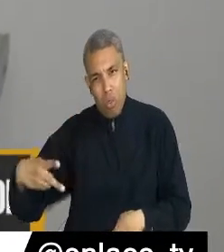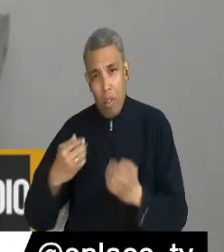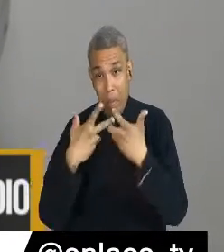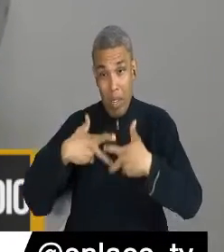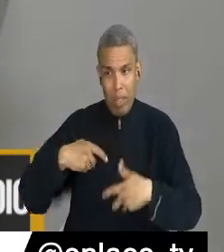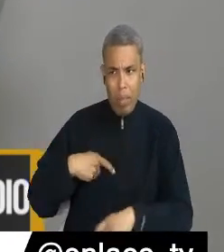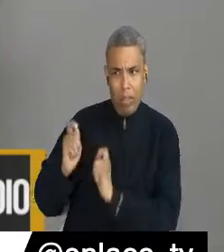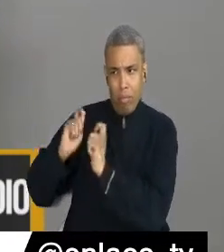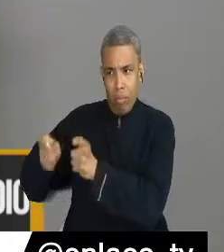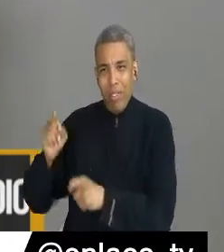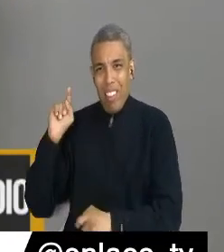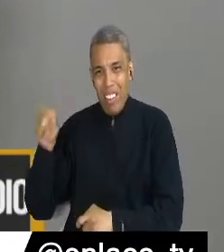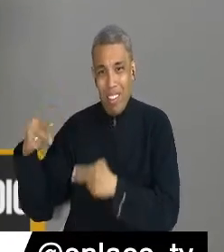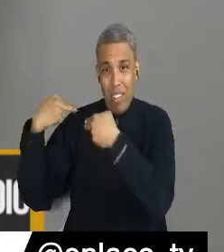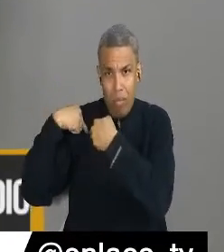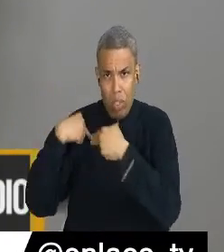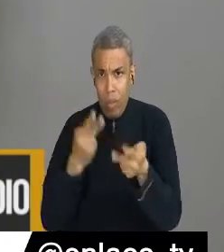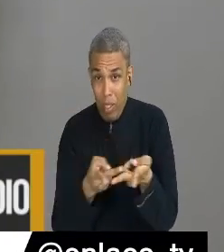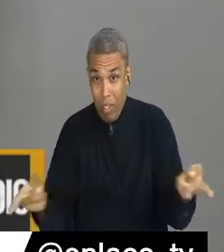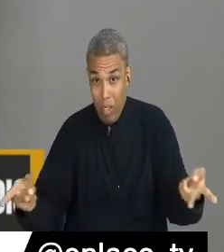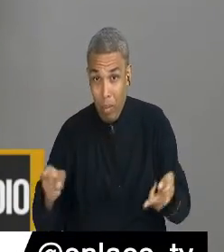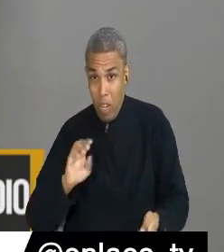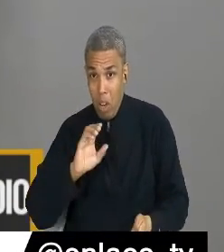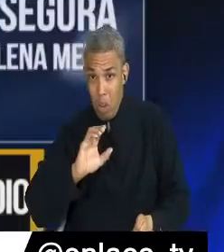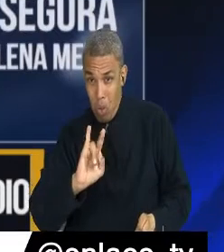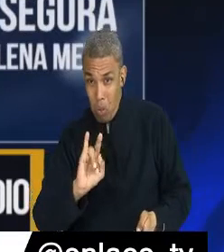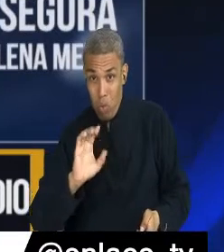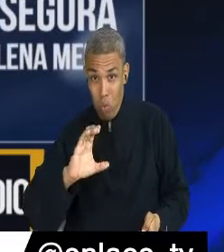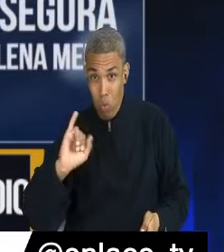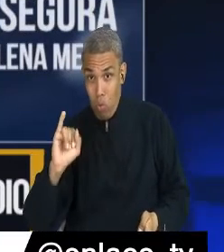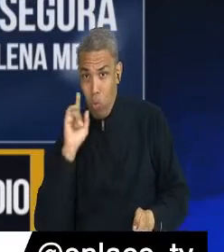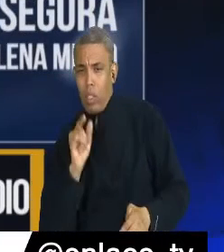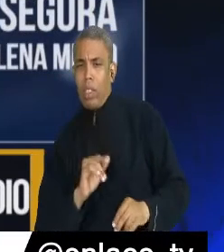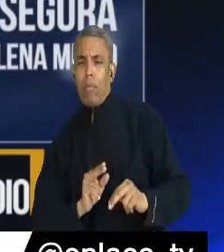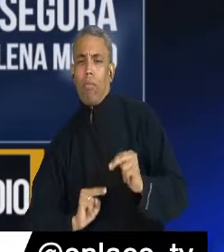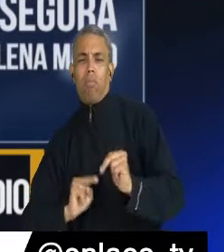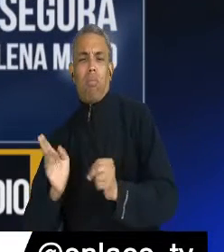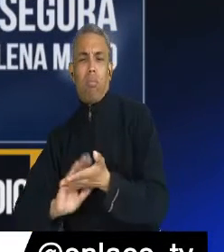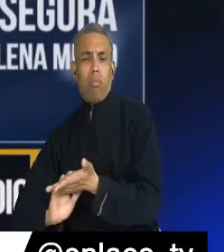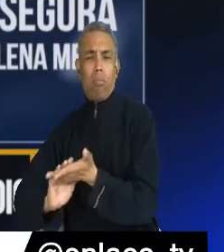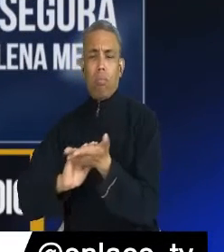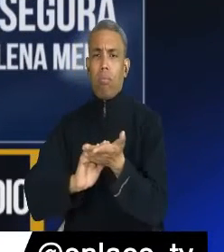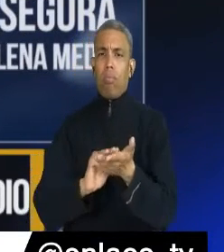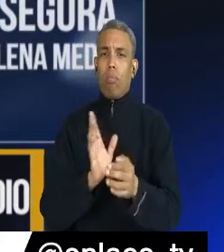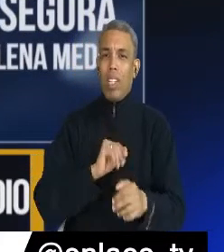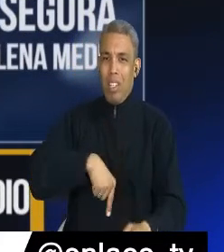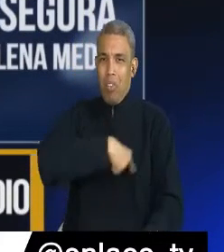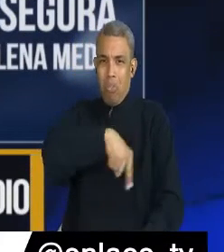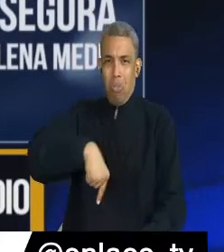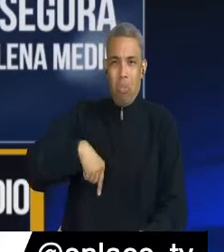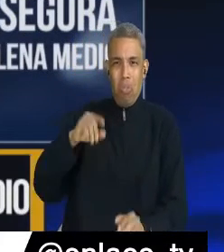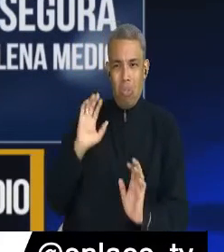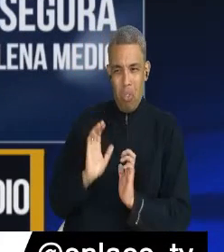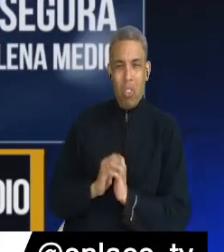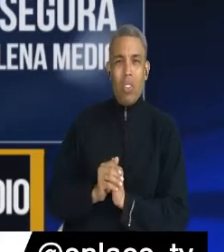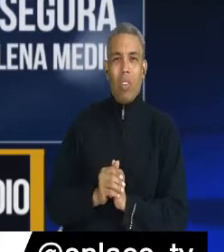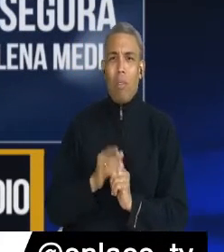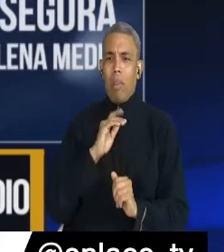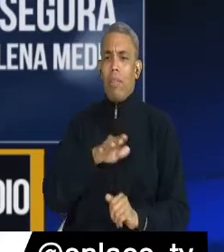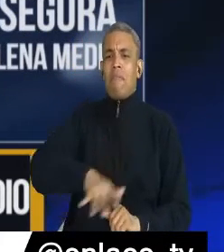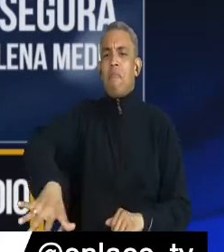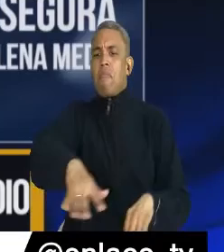que es el hospital mucho fue el terreno el resto de la inversión en educación e inversión en infraestructura